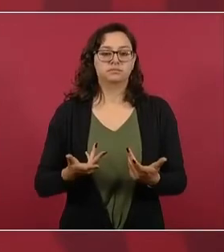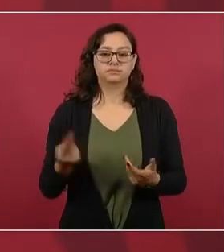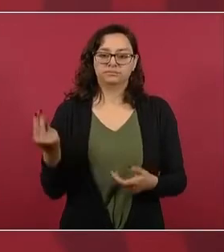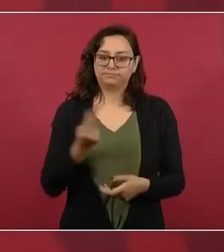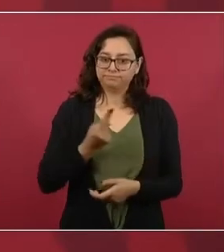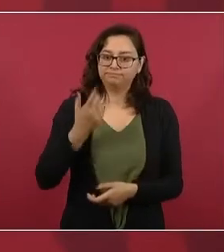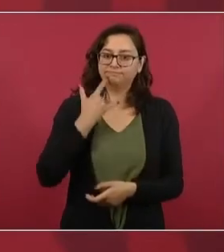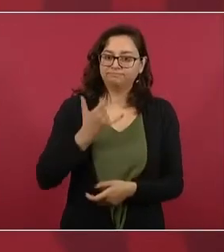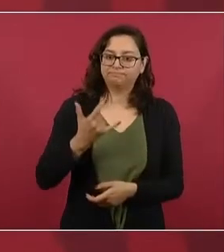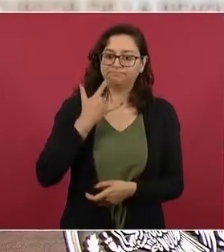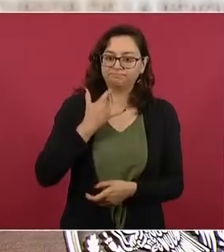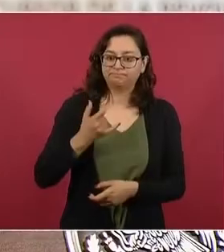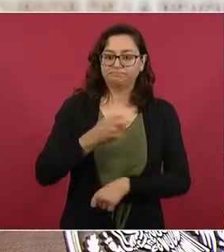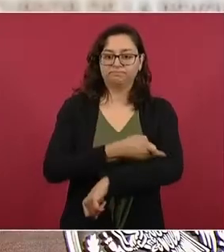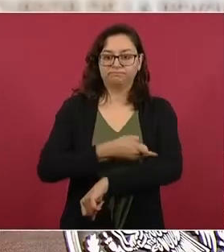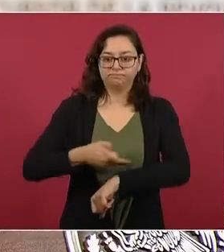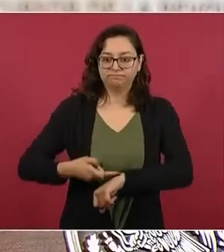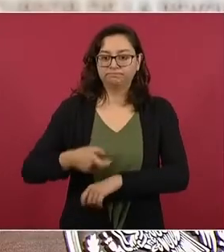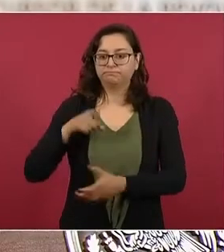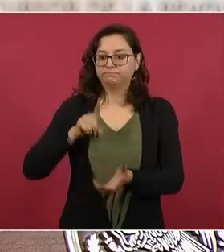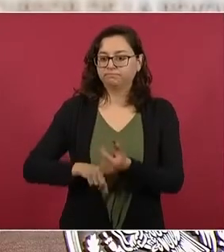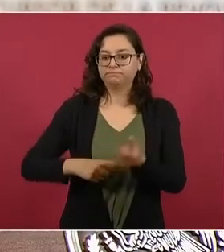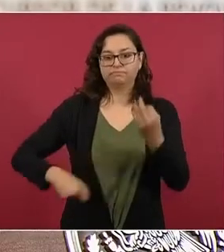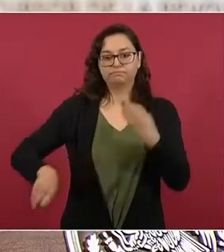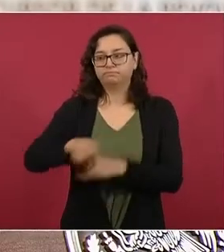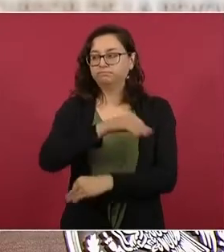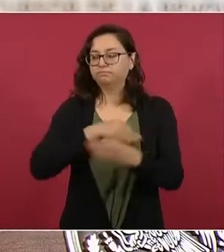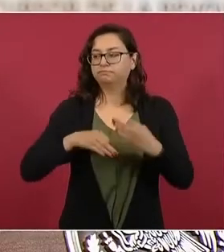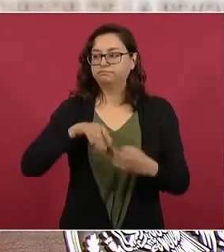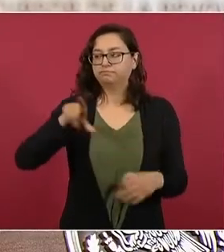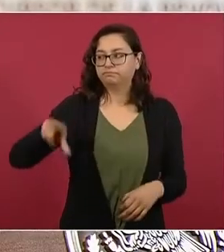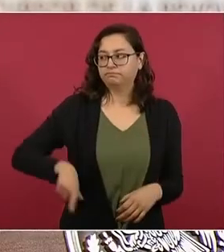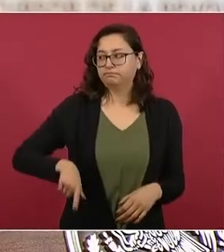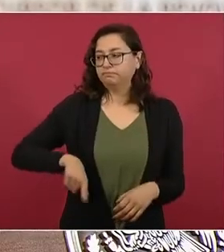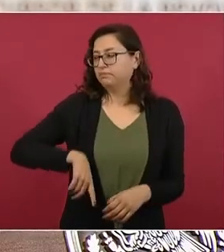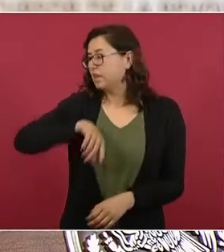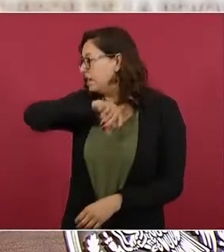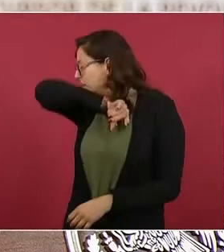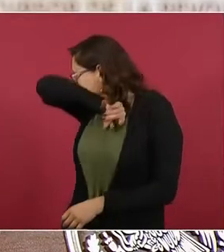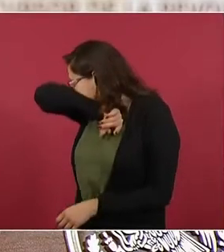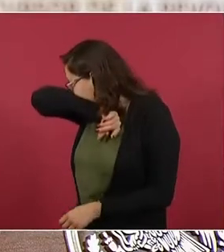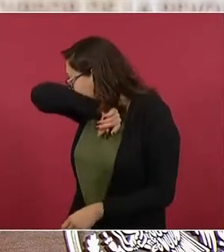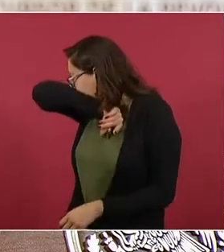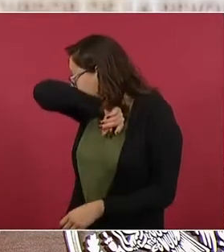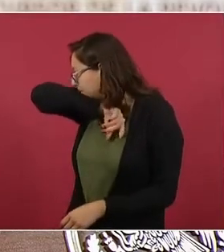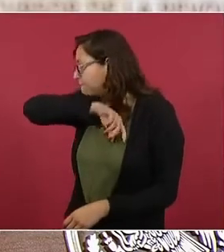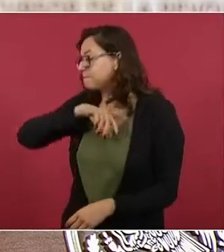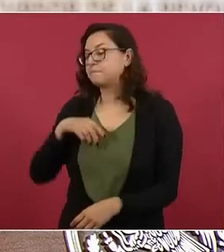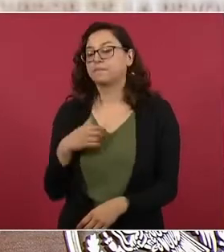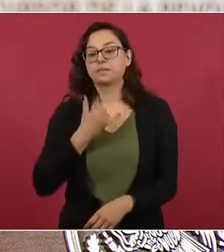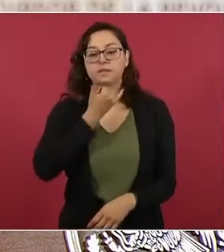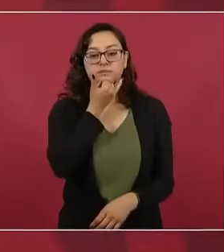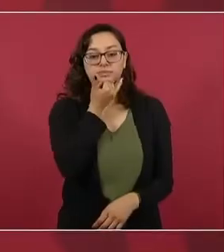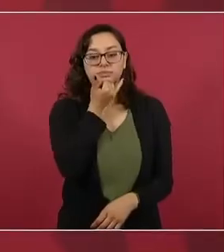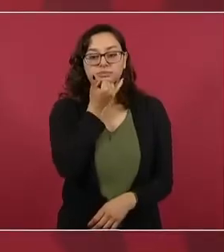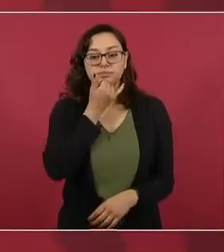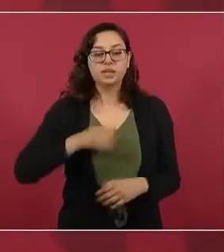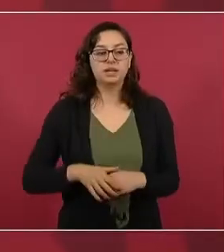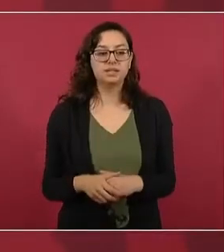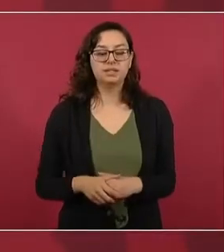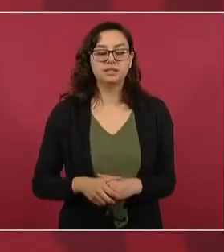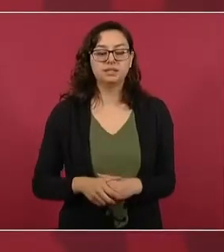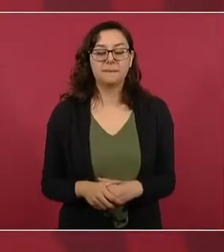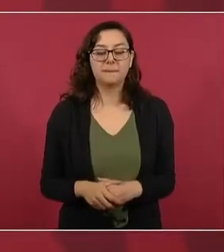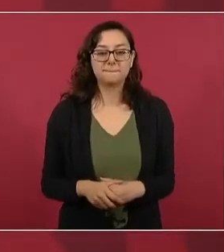gran esfuerzo en la familia y en el gobierno todos tenemos que cuidarnos,